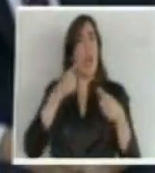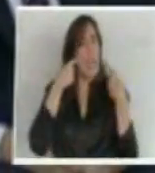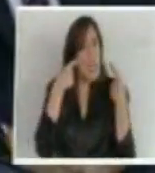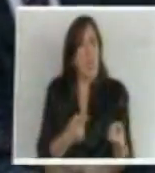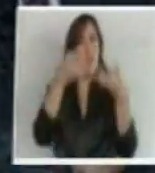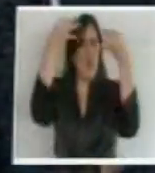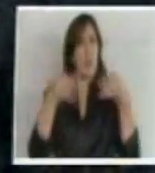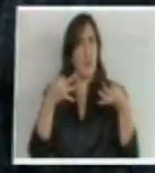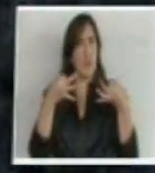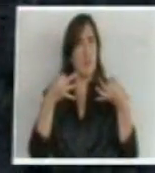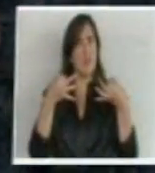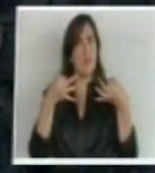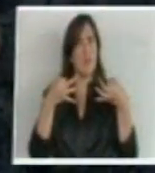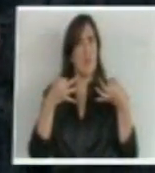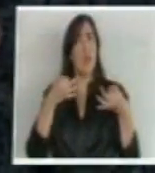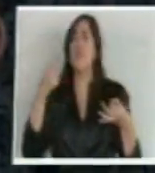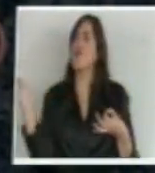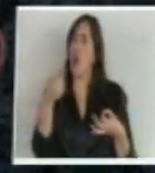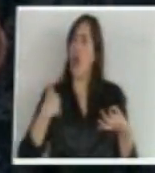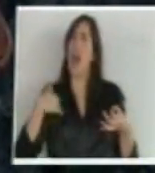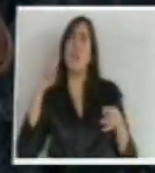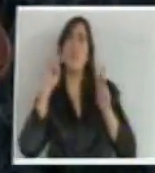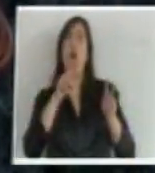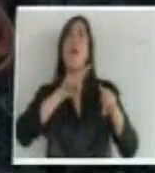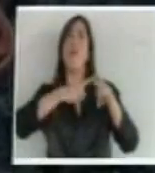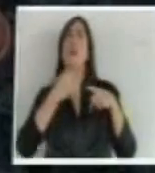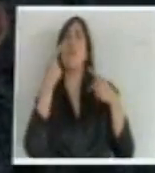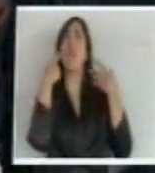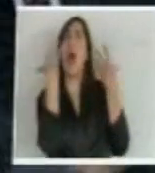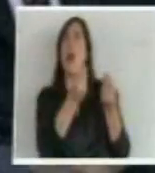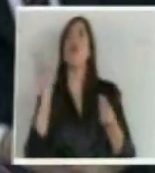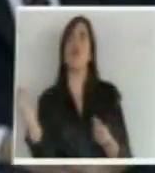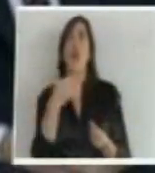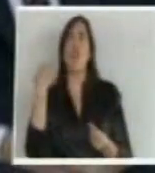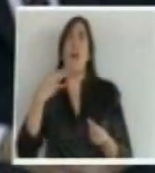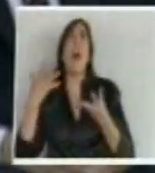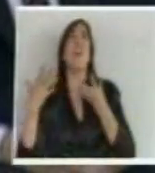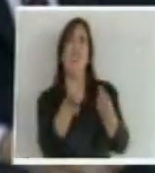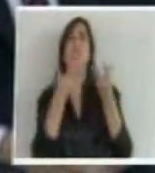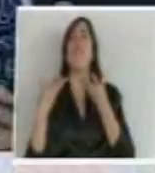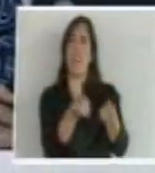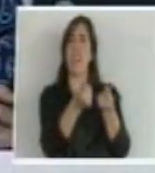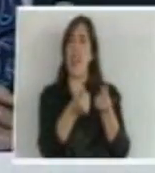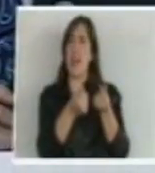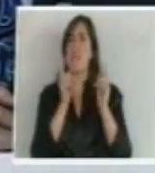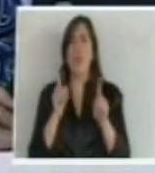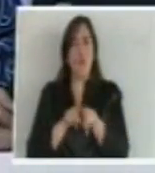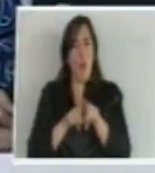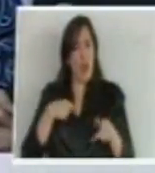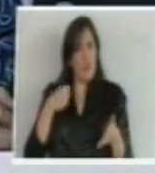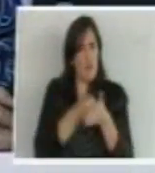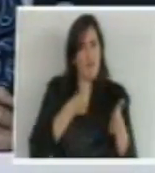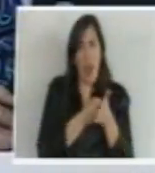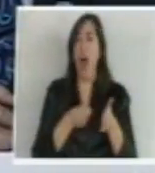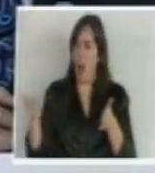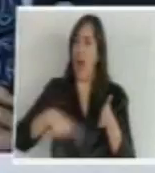como tales por todos los argentinos, para que todos las puedan defender con el mismo énfasis y